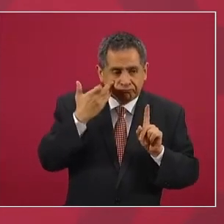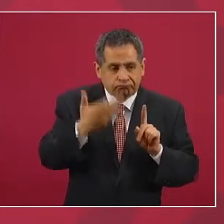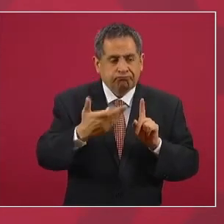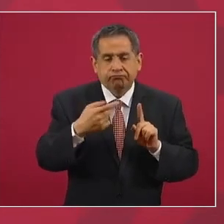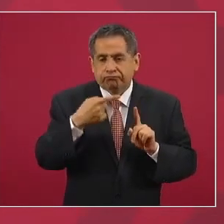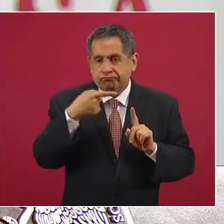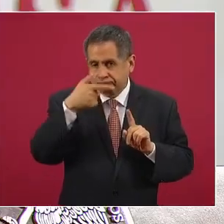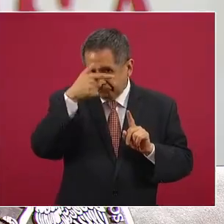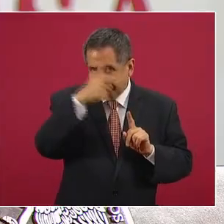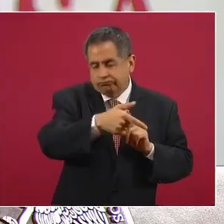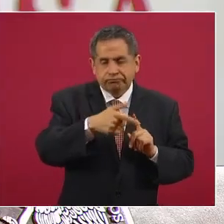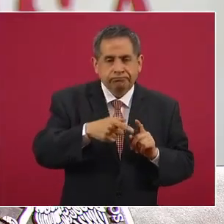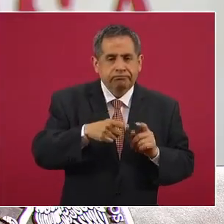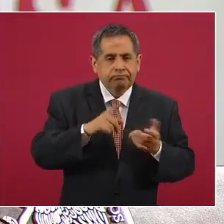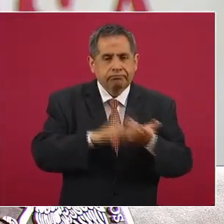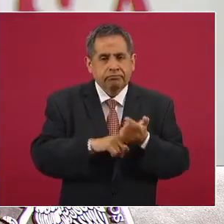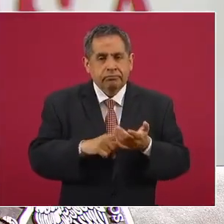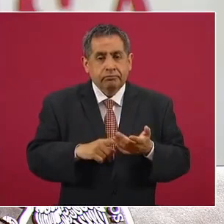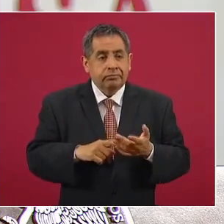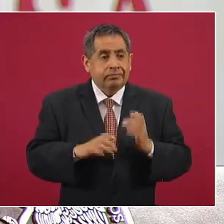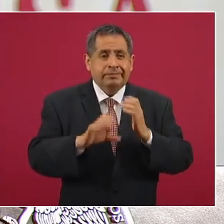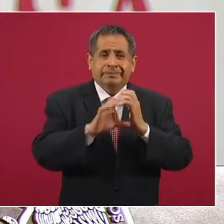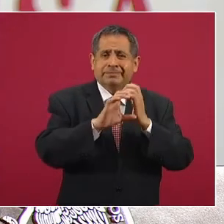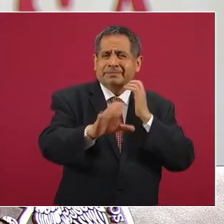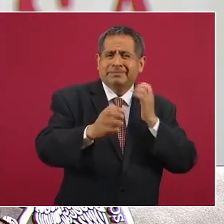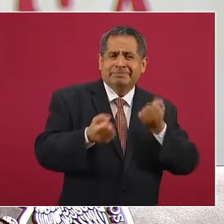que vieron, fueron trailers.